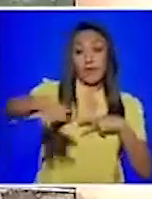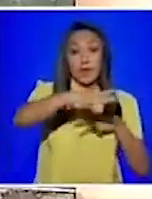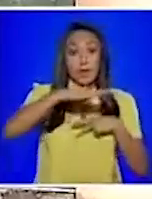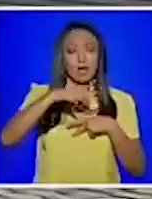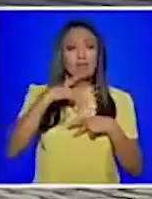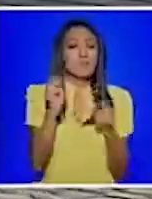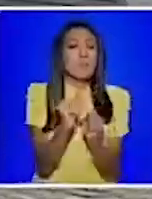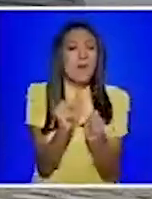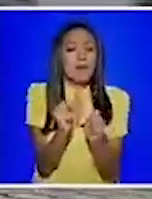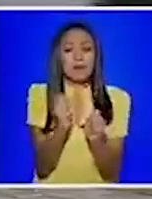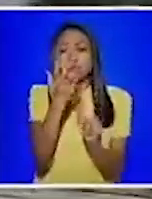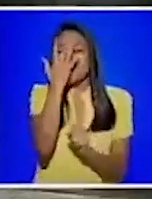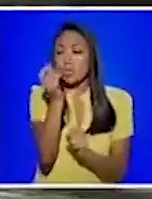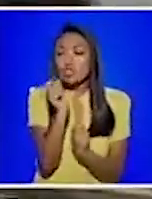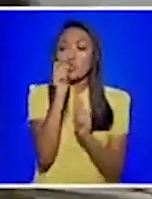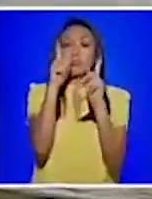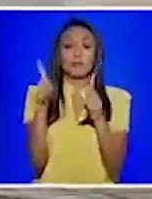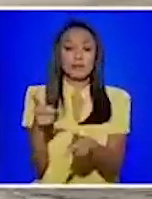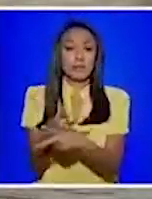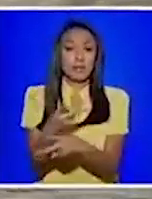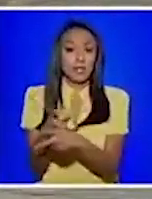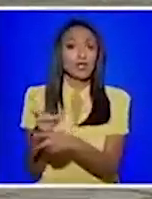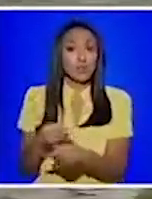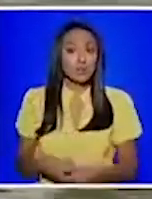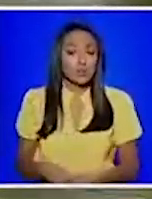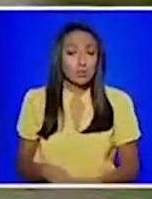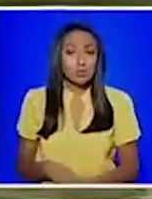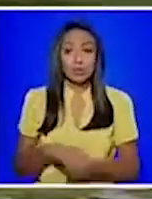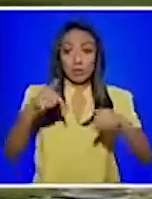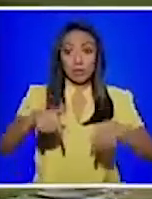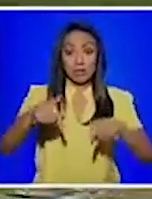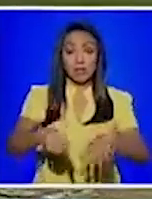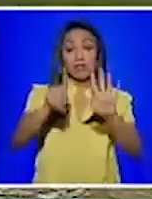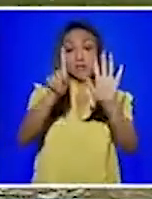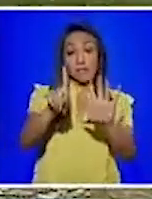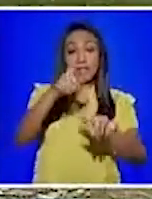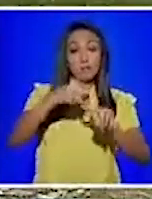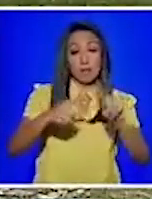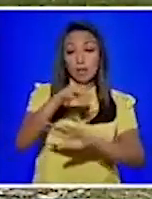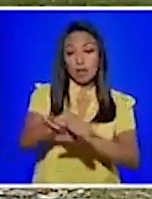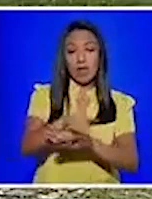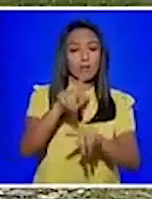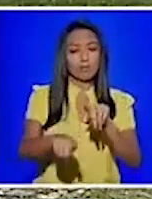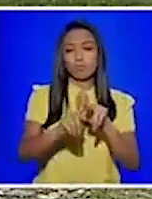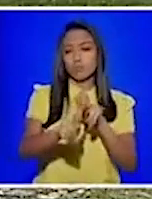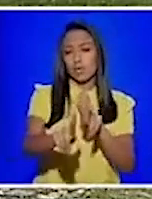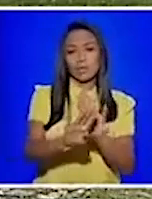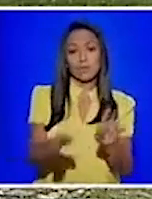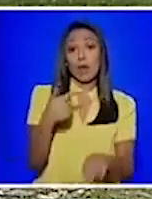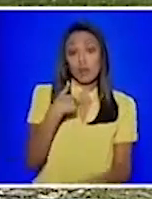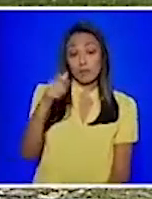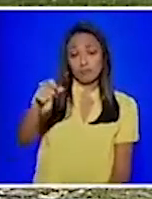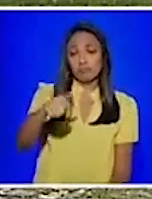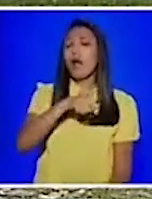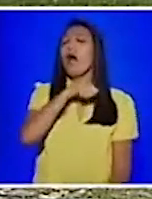sorprendidos por el nivel de inseguridad aquí pasado de las seis y media de la tarde no podemos salir me asaltaron los